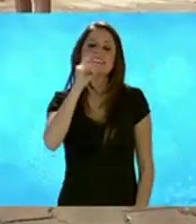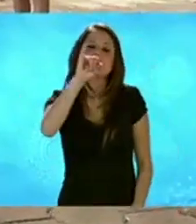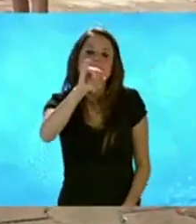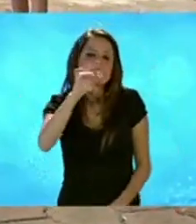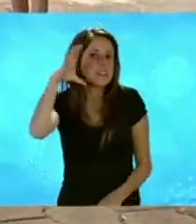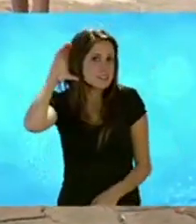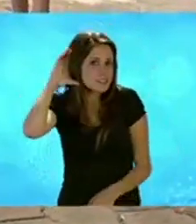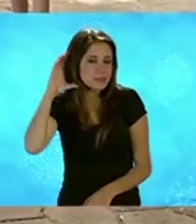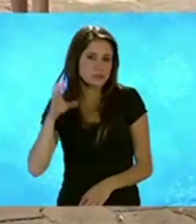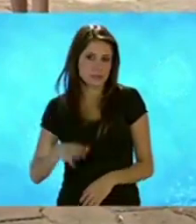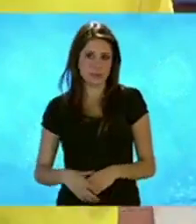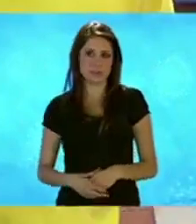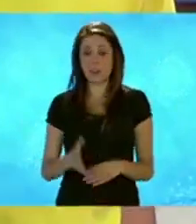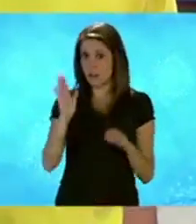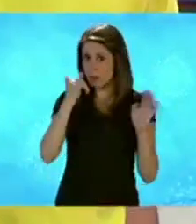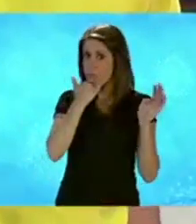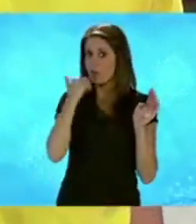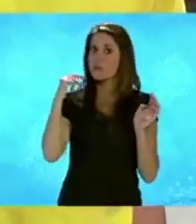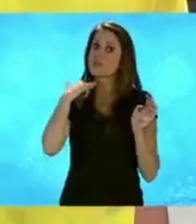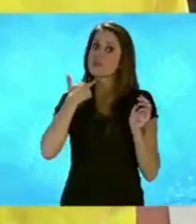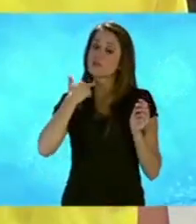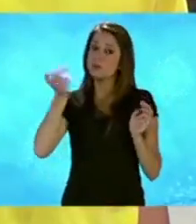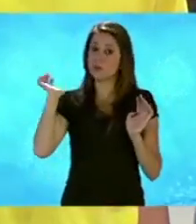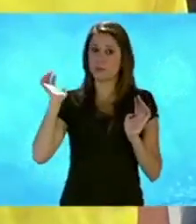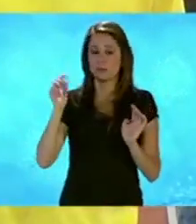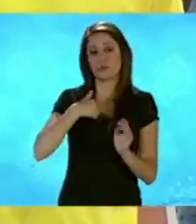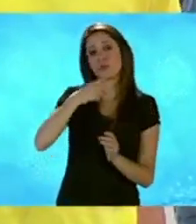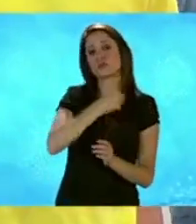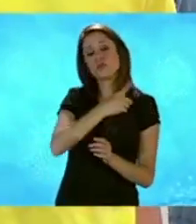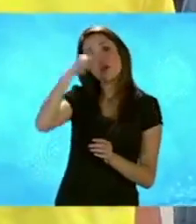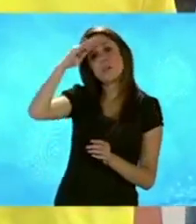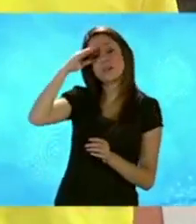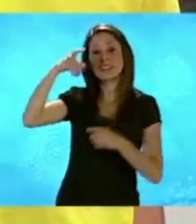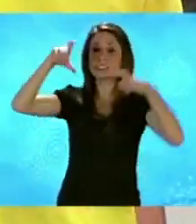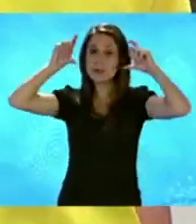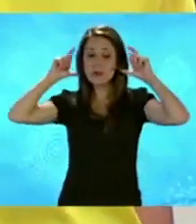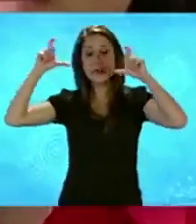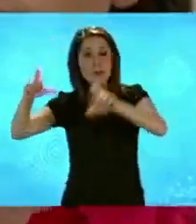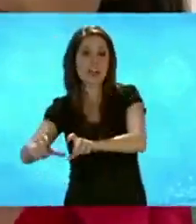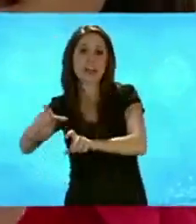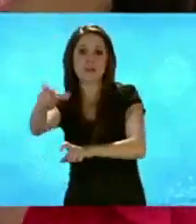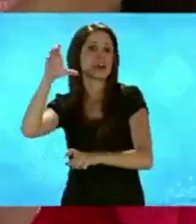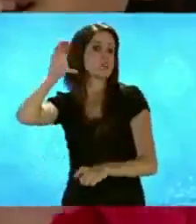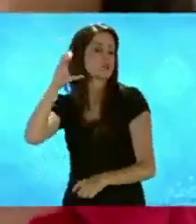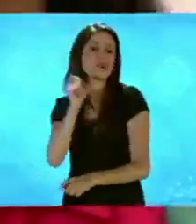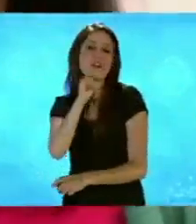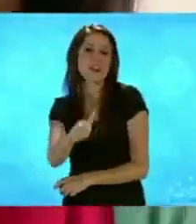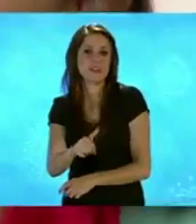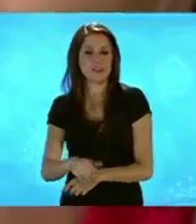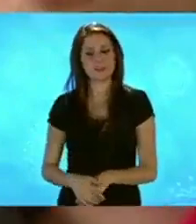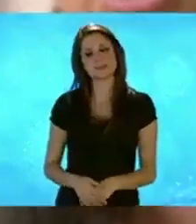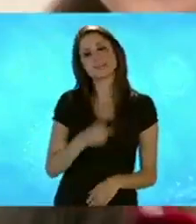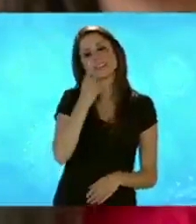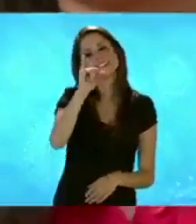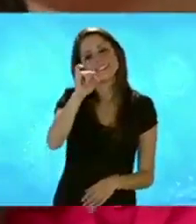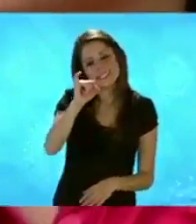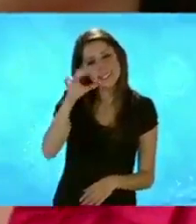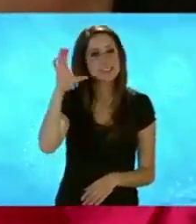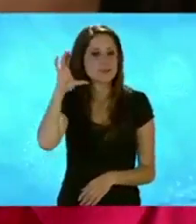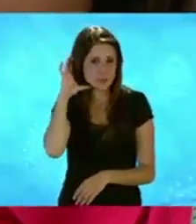escuché. Perdón, robot. Solo pensé que como sin ellos no escuchas nada. Que sí, te